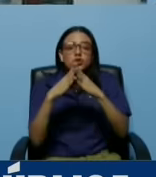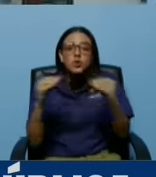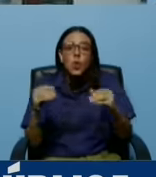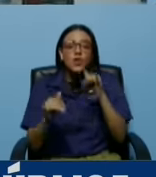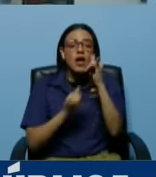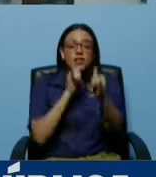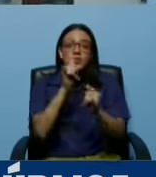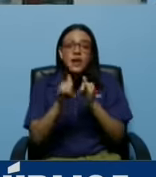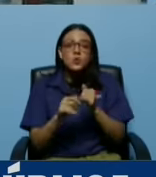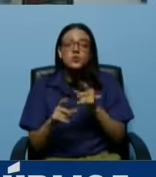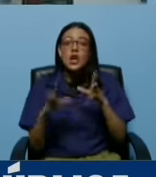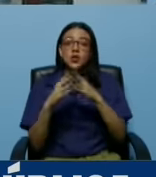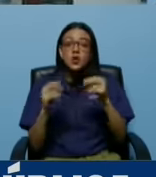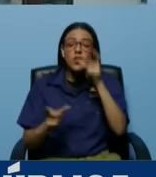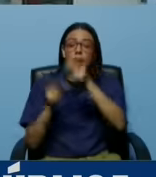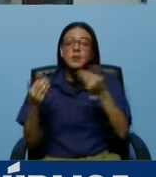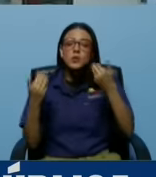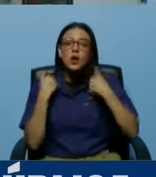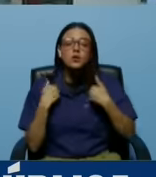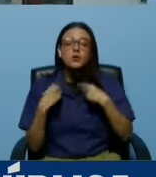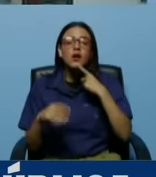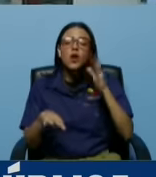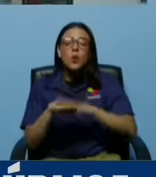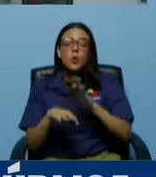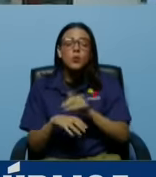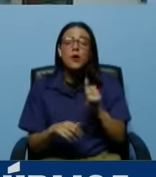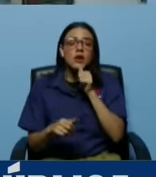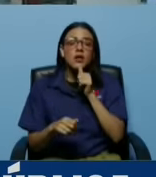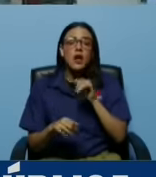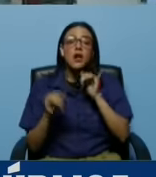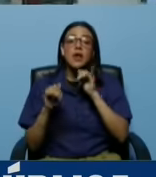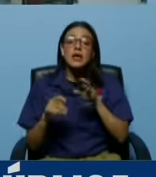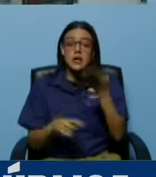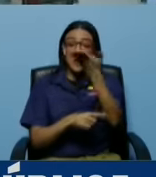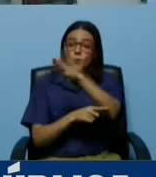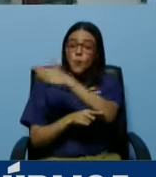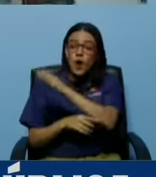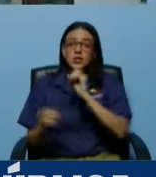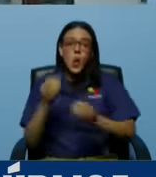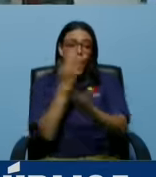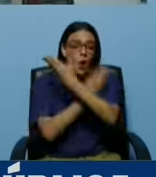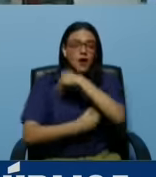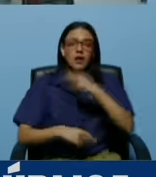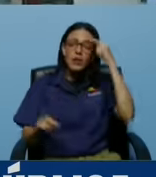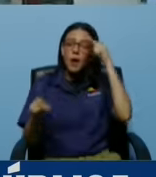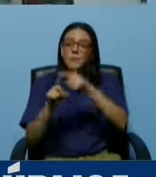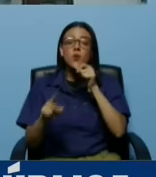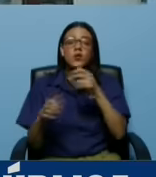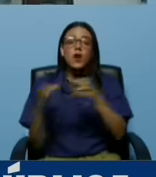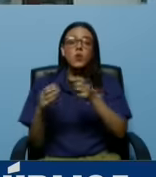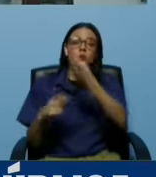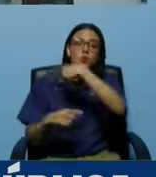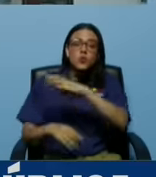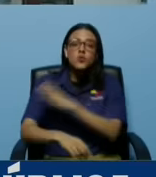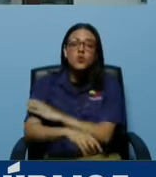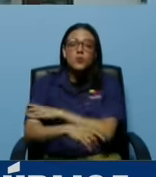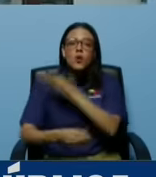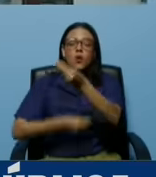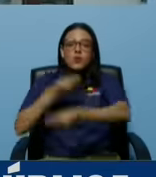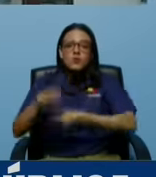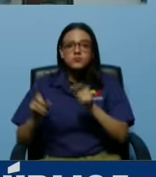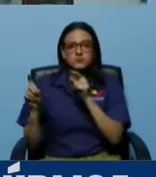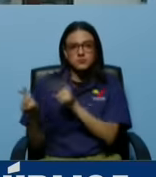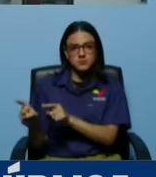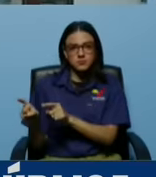las víctimas han sido lamentablemente asesinadas por este factor de la extrema derecha, que